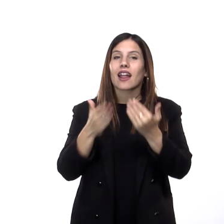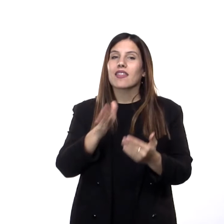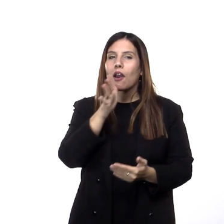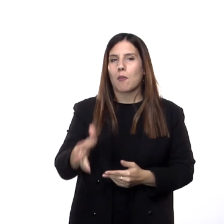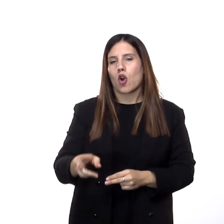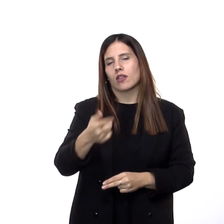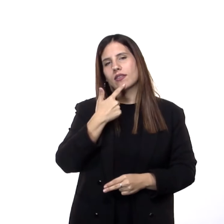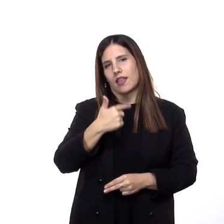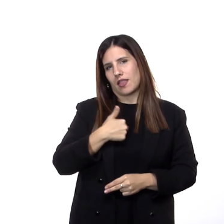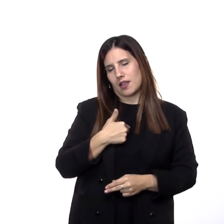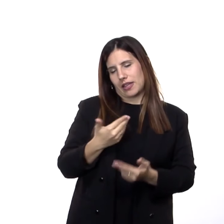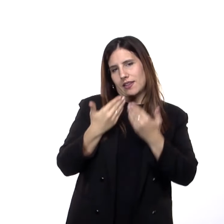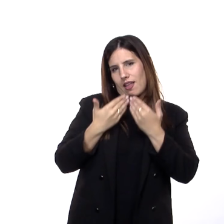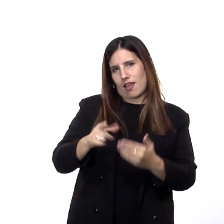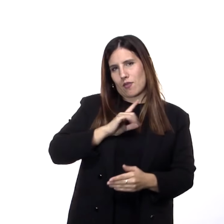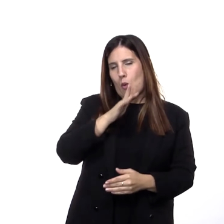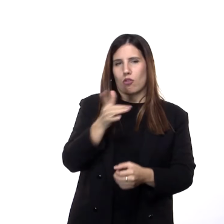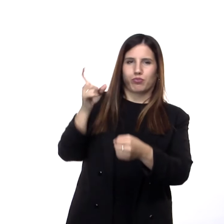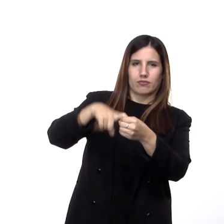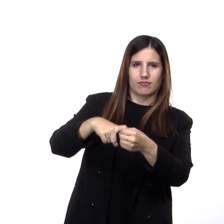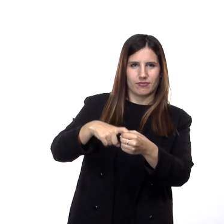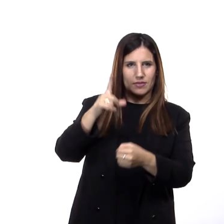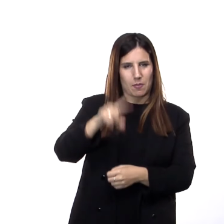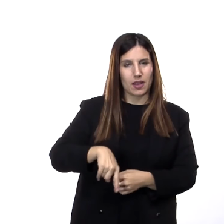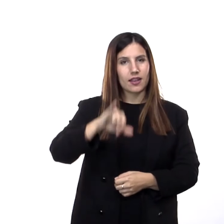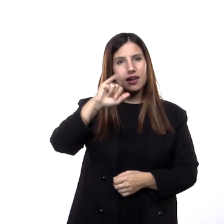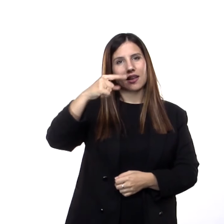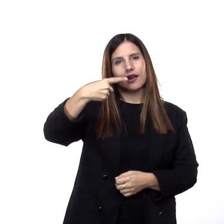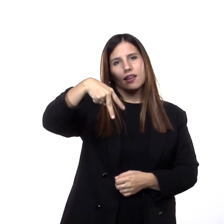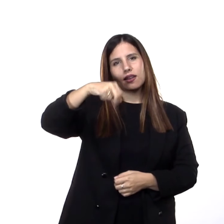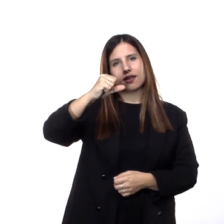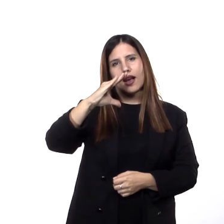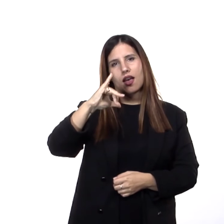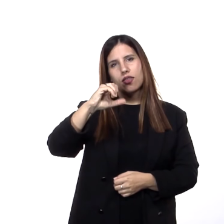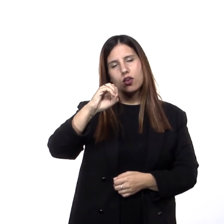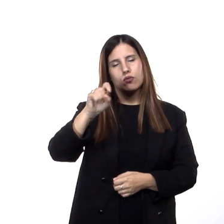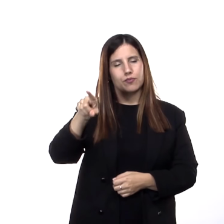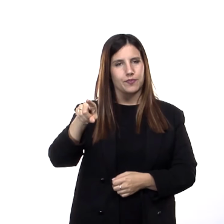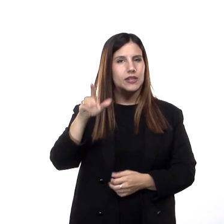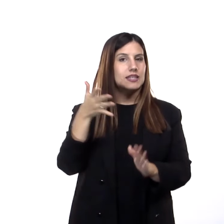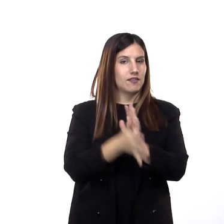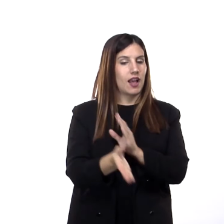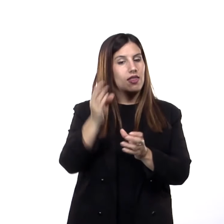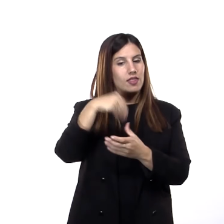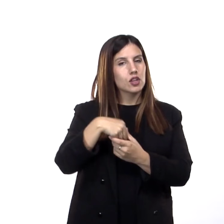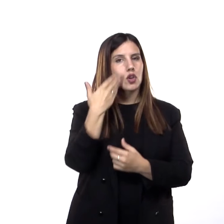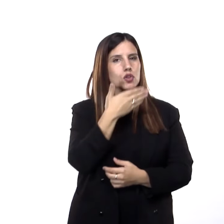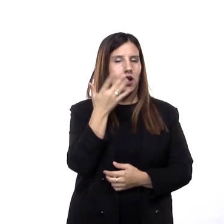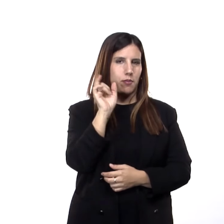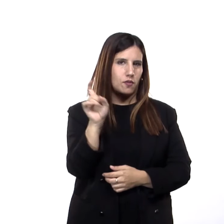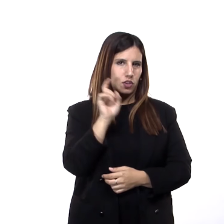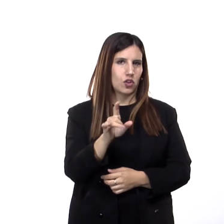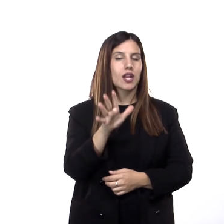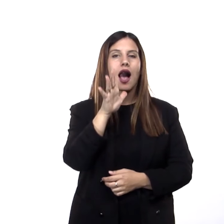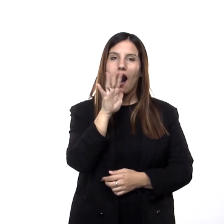alumno aquí tenemos aquí pues también a ignacio álvarez que es profesor no desde esta escuela ignacio pues para completar lo que